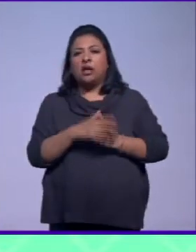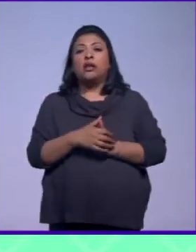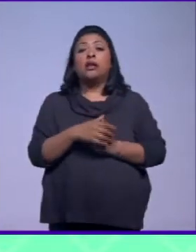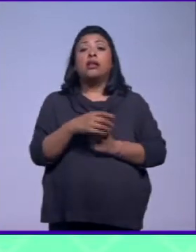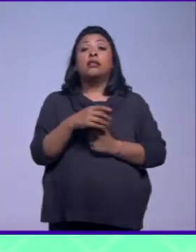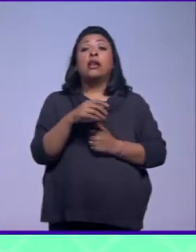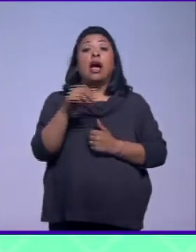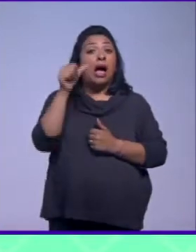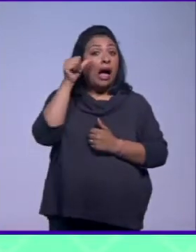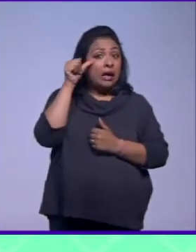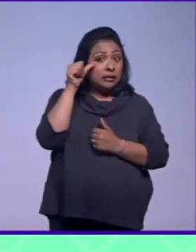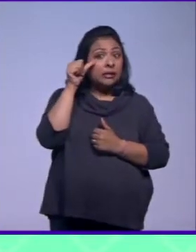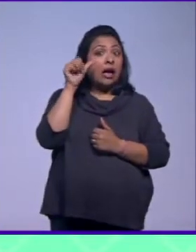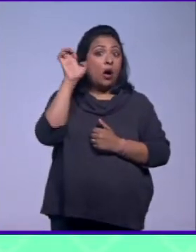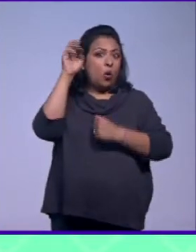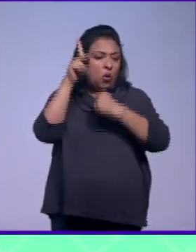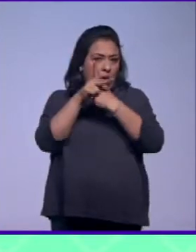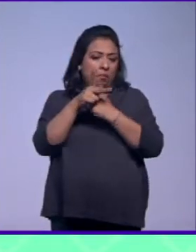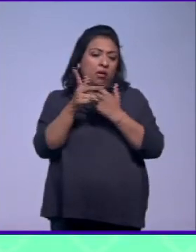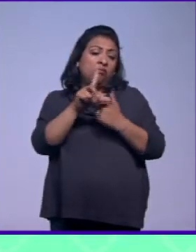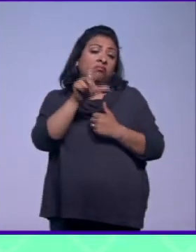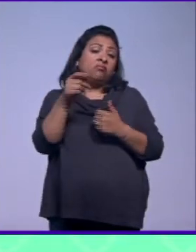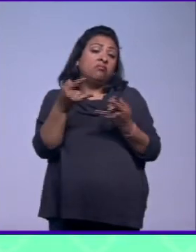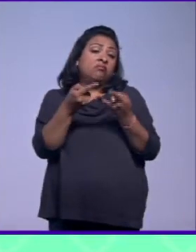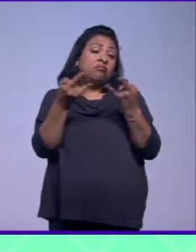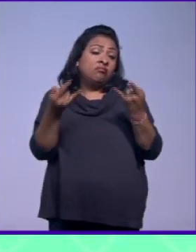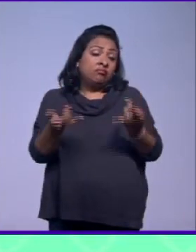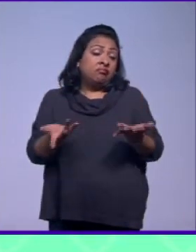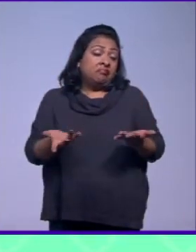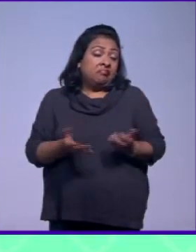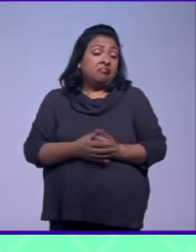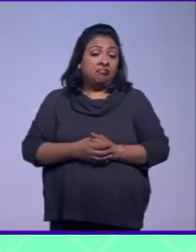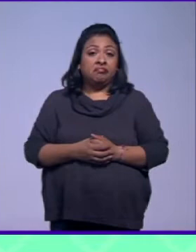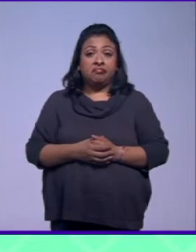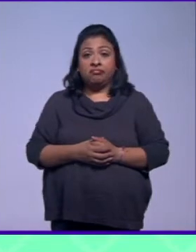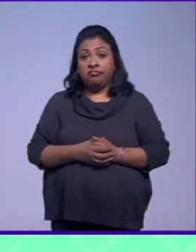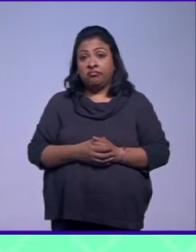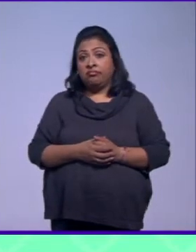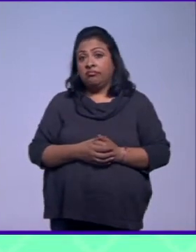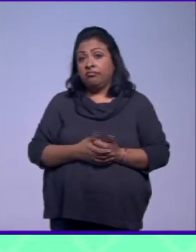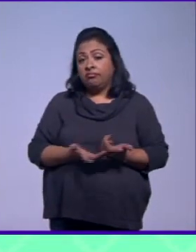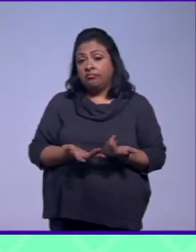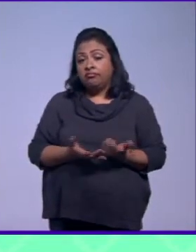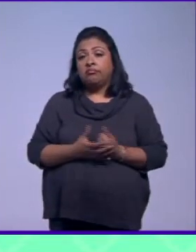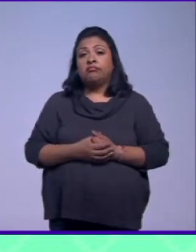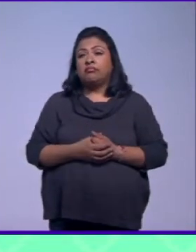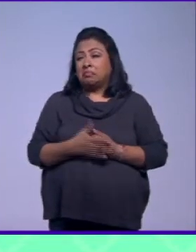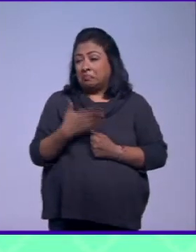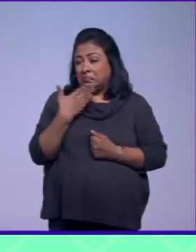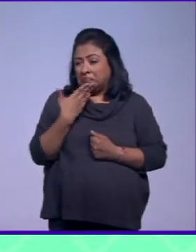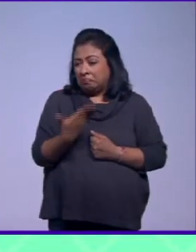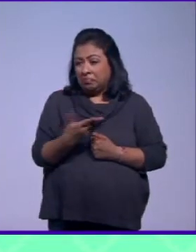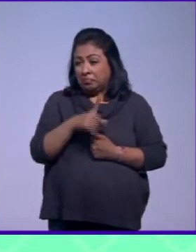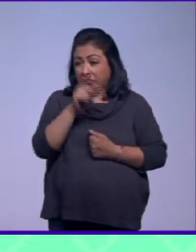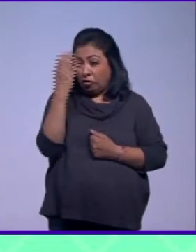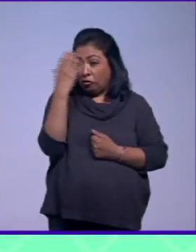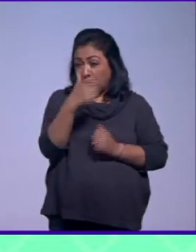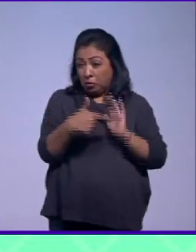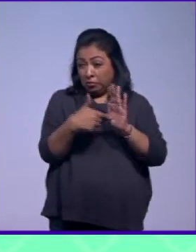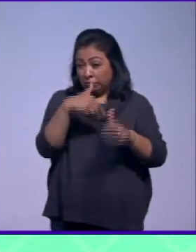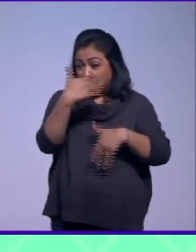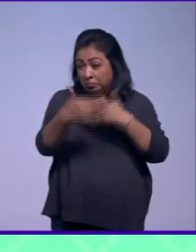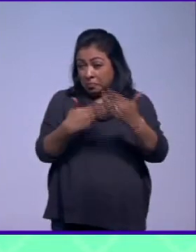asia y en europa y bueno la historia ha sido un poquito no muy buena después de esas fotografías